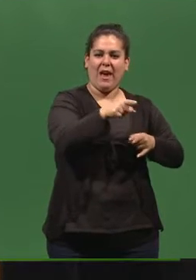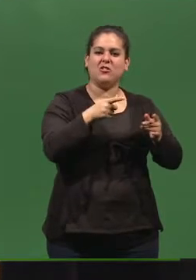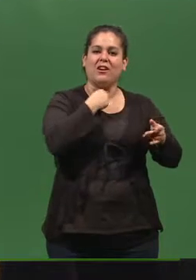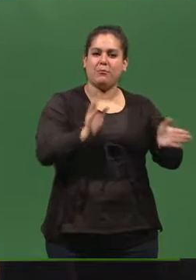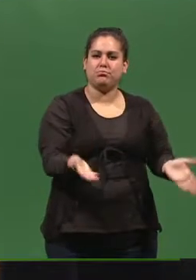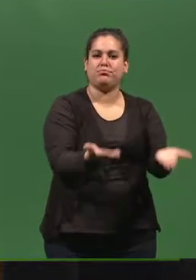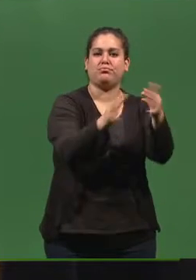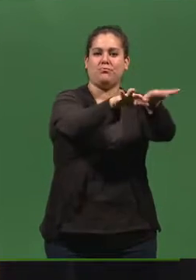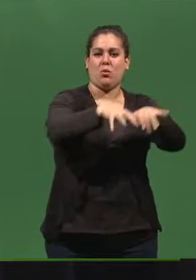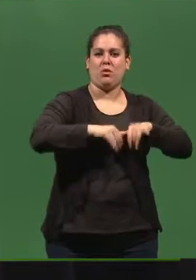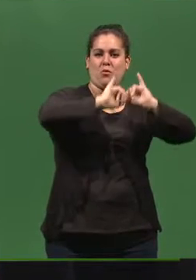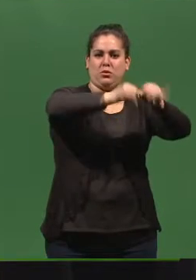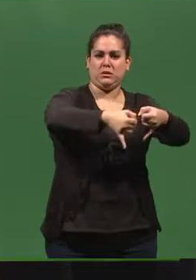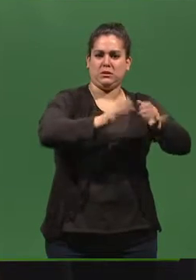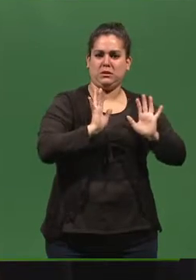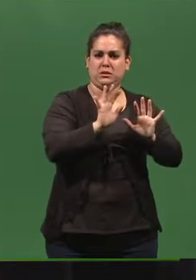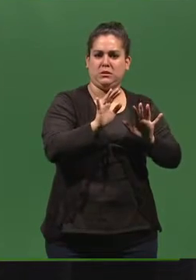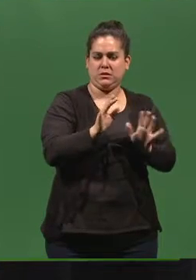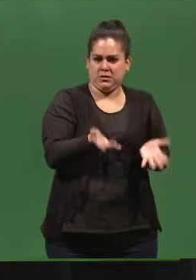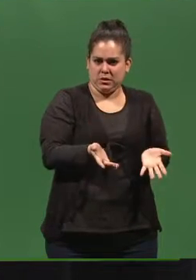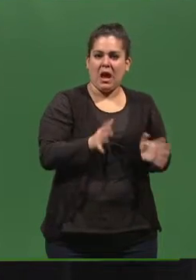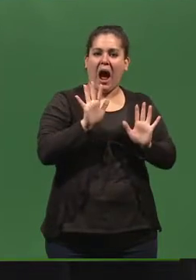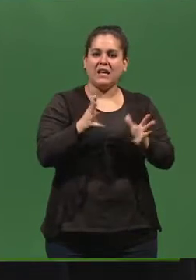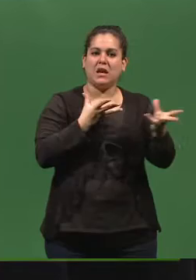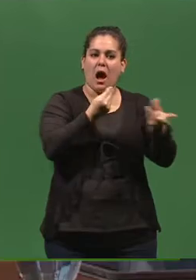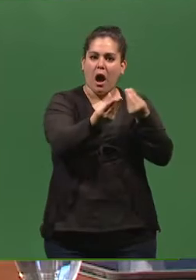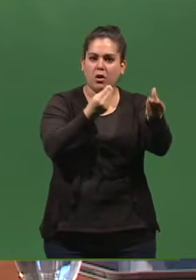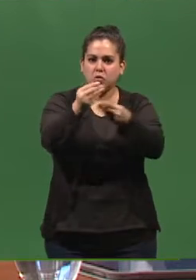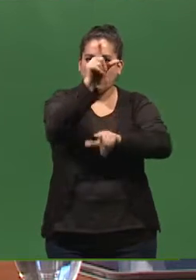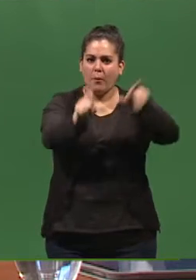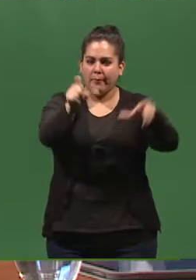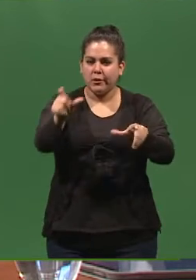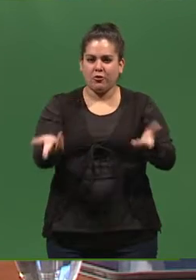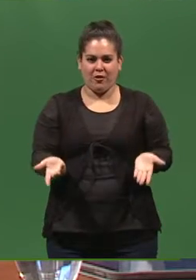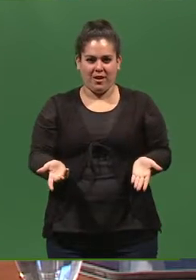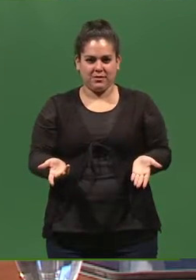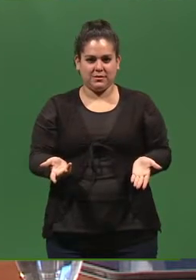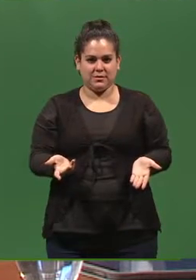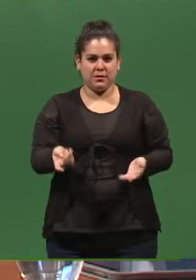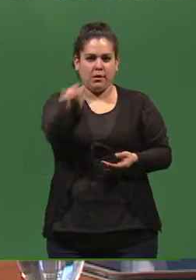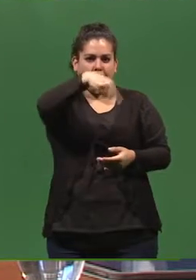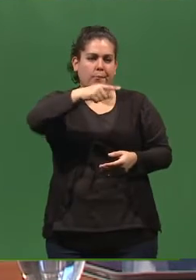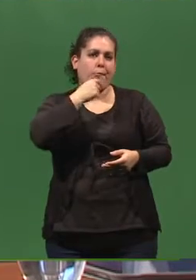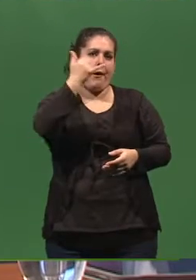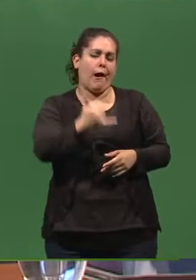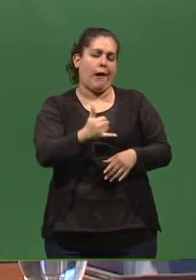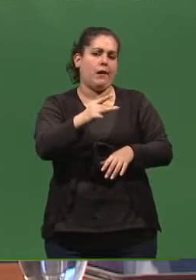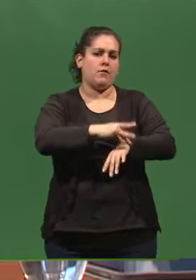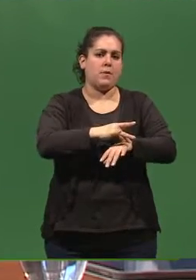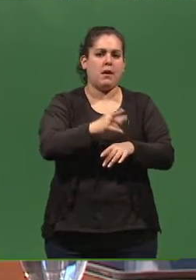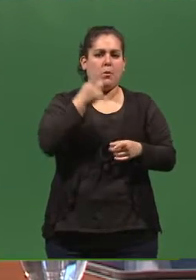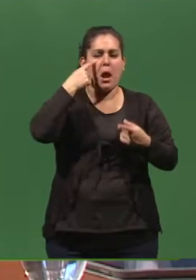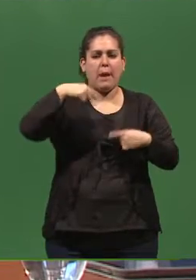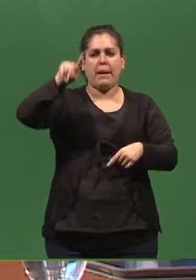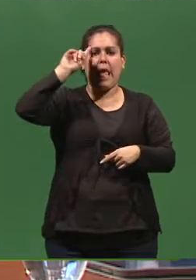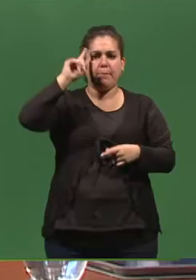promover el autocultivo y así ayudar a todos los que podemos con que tengan patologías como puede ser